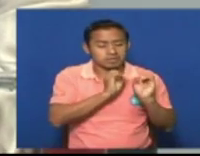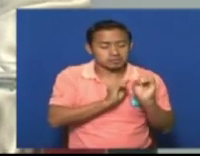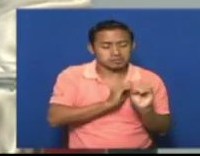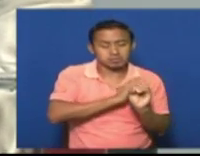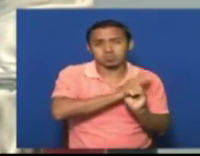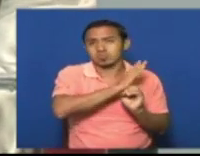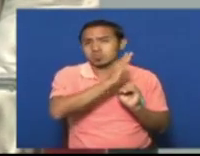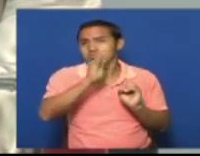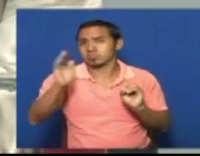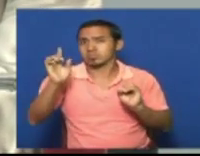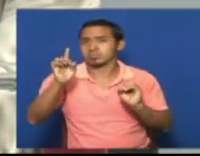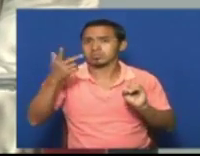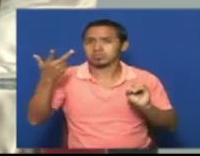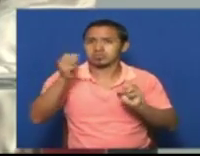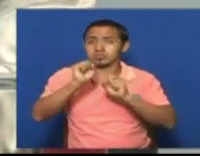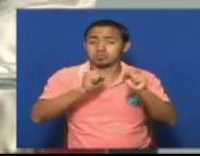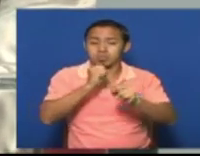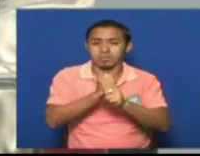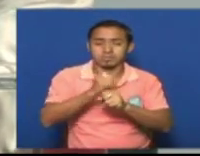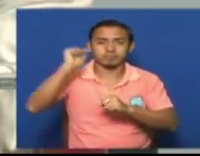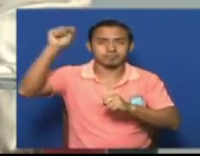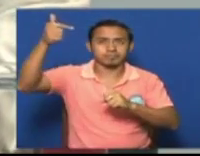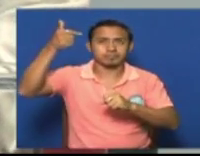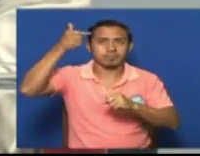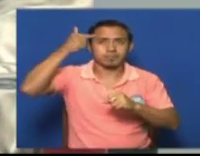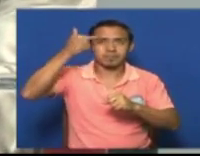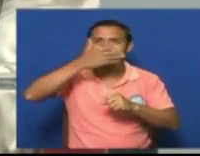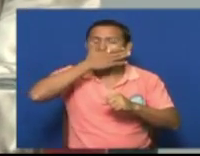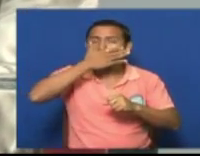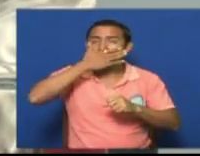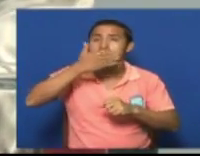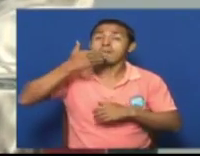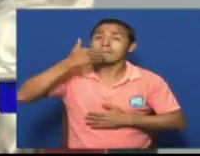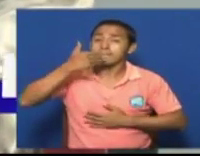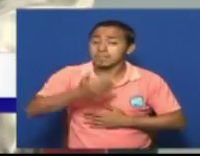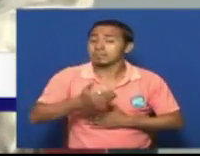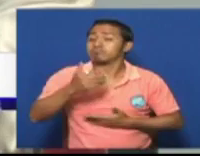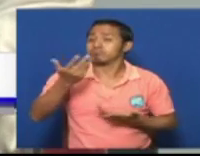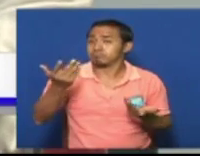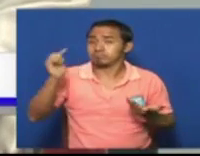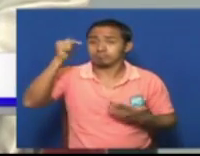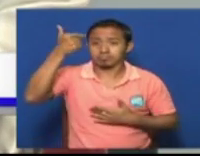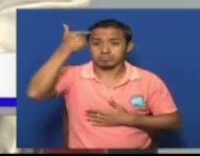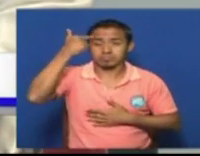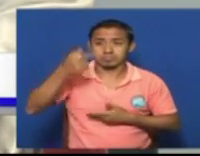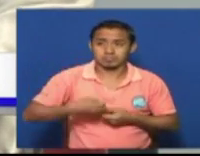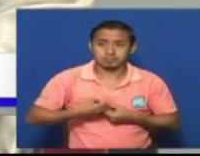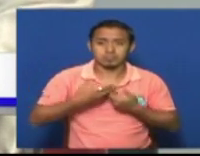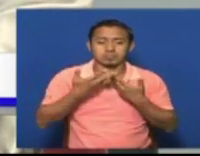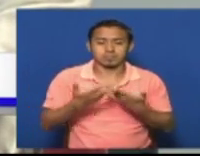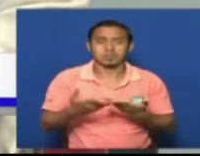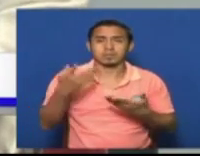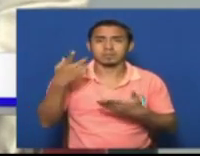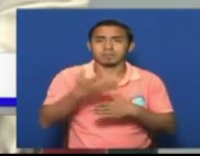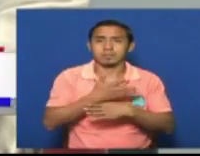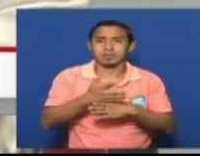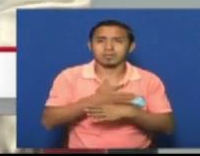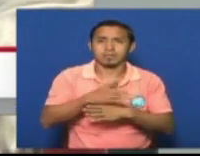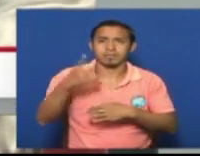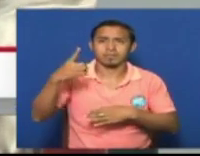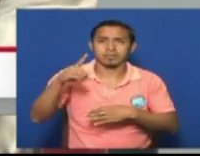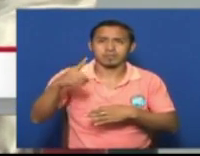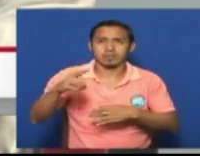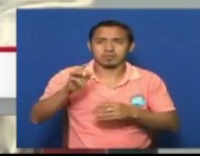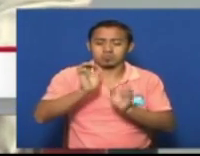18 años este buen gobierno ha creado una constelación de programas sociales para restituir los derechos de la niñez y la adolescencia